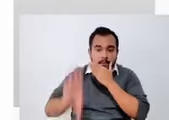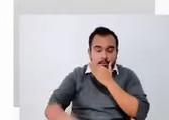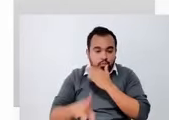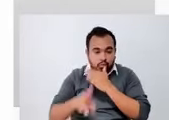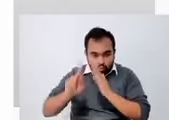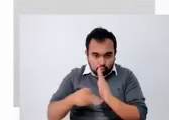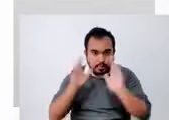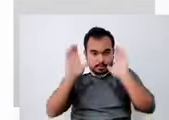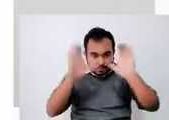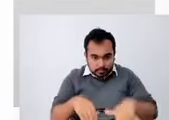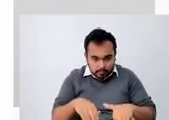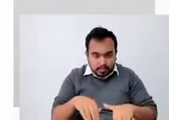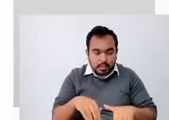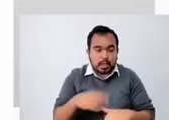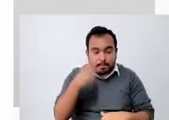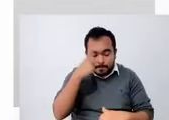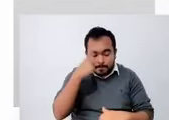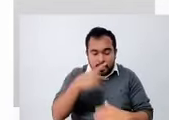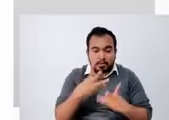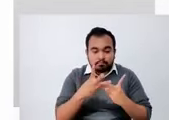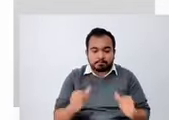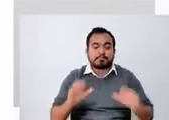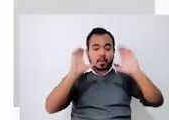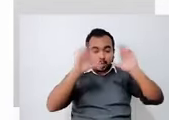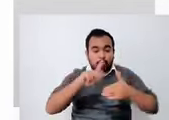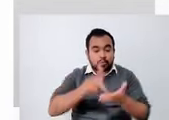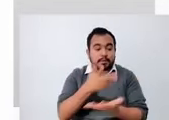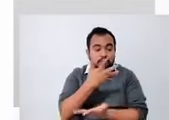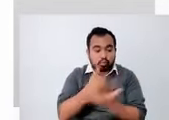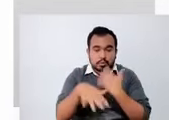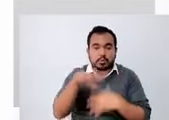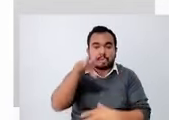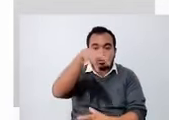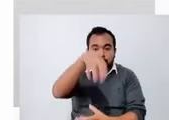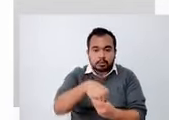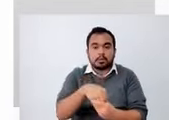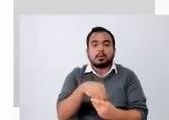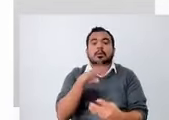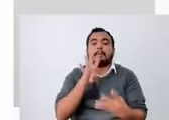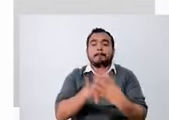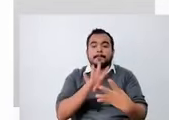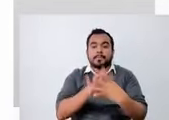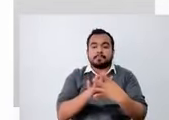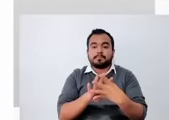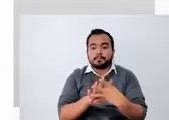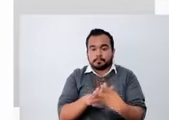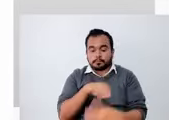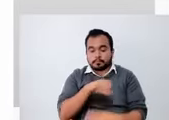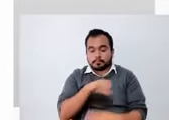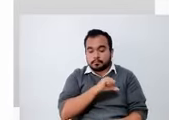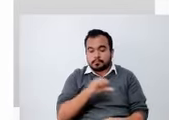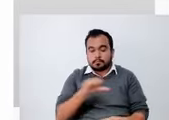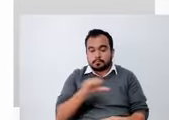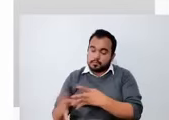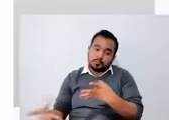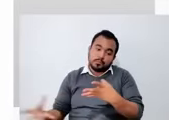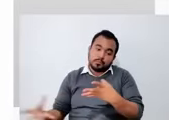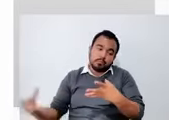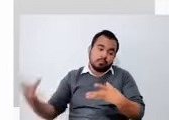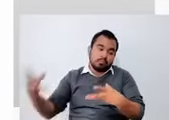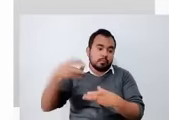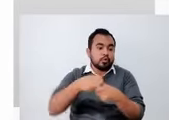de reintegración social, ahora se llama de prisoner reentry, de reentrada de los prisioneros a la sociedad libre, en la